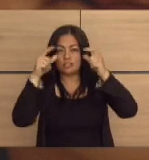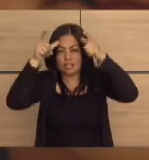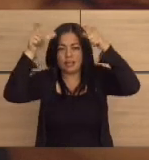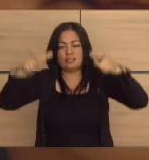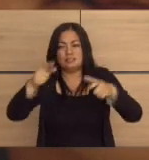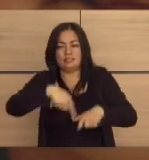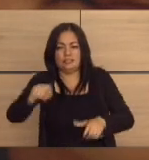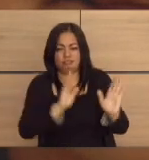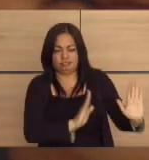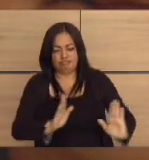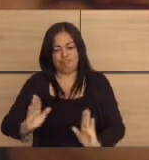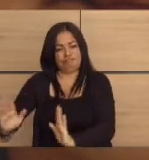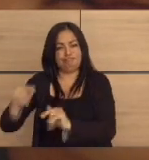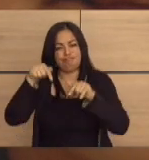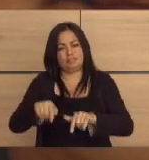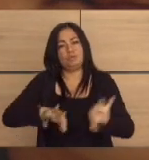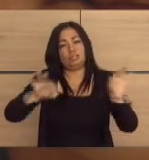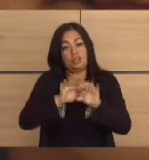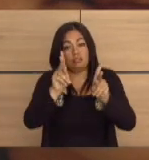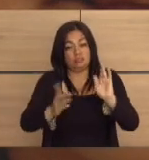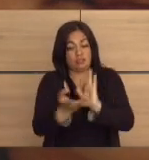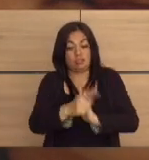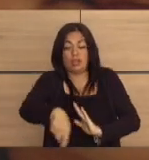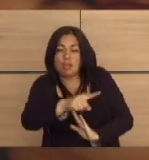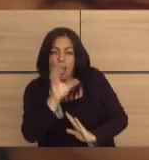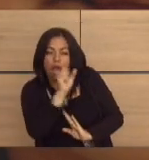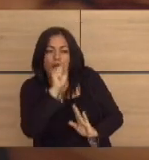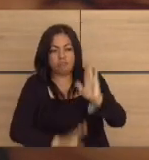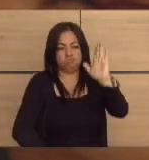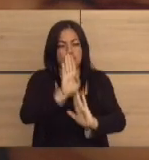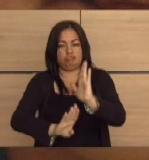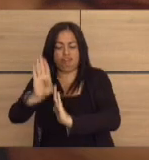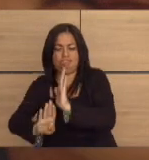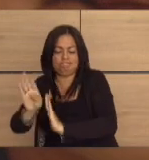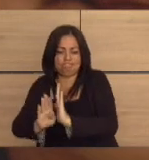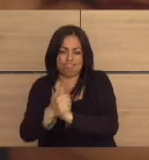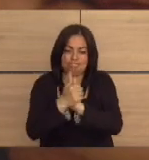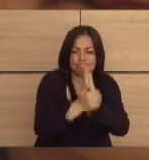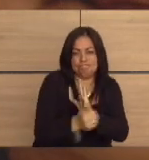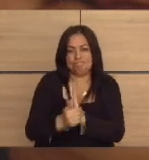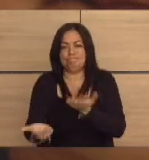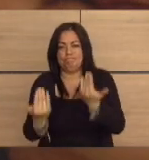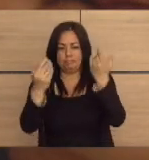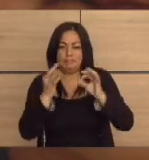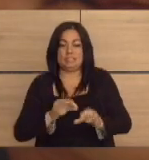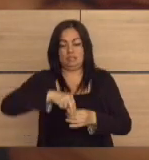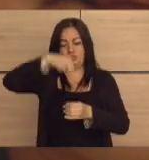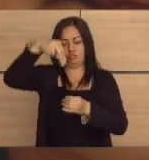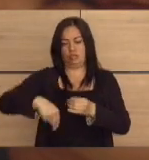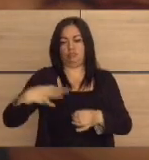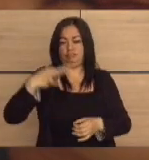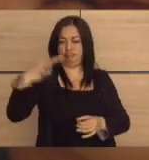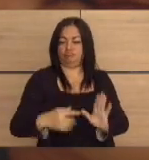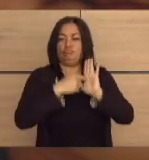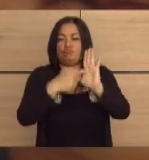óptica histórica es fundamental para que los estudiantes puedan desarrollar sus habilidades necesarias para ejercer su ciudadanía, que creo